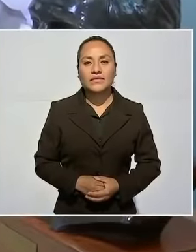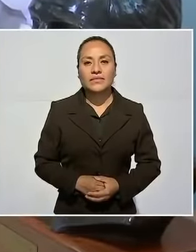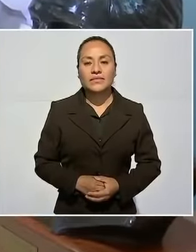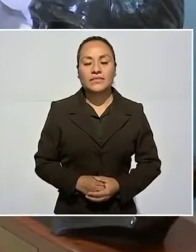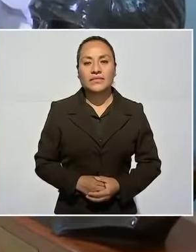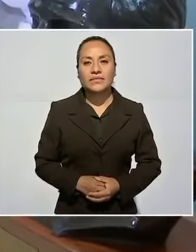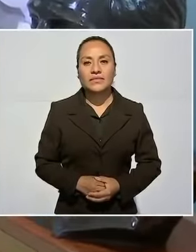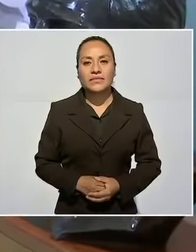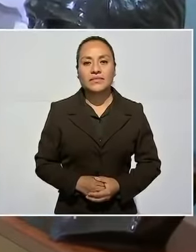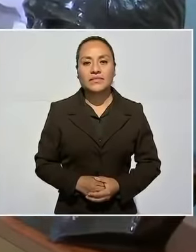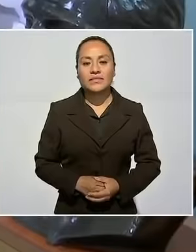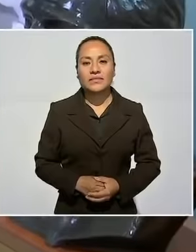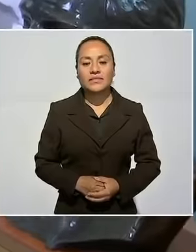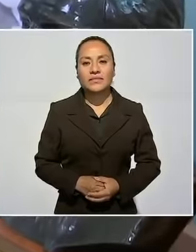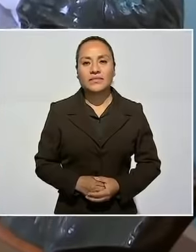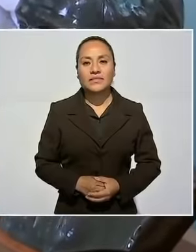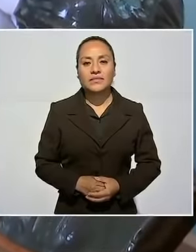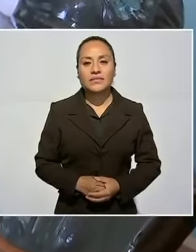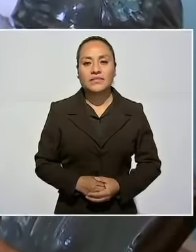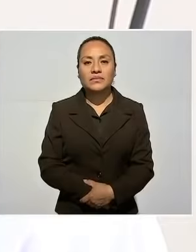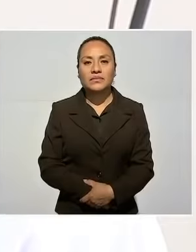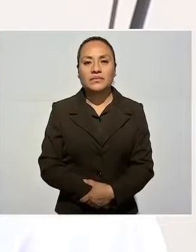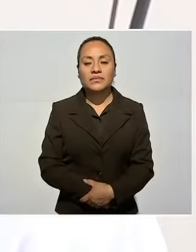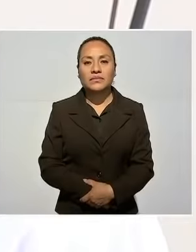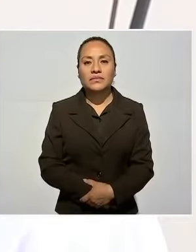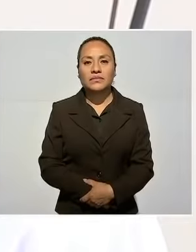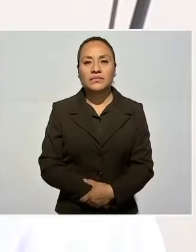A continuación,